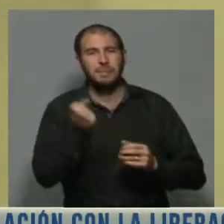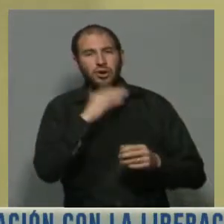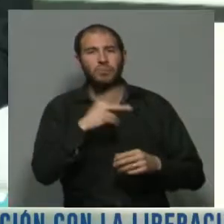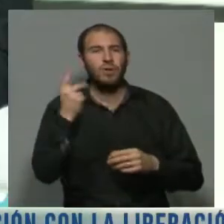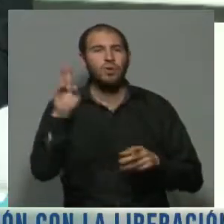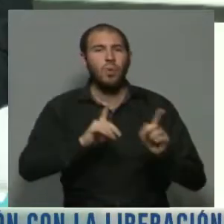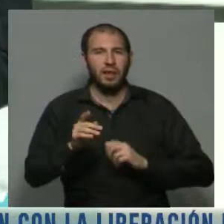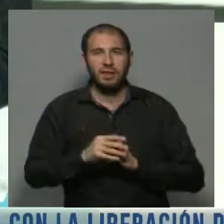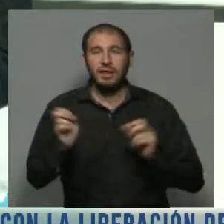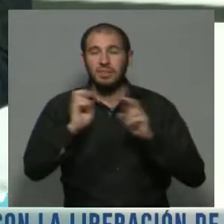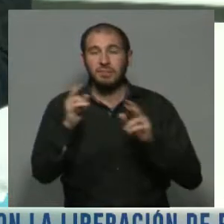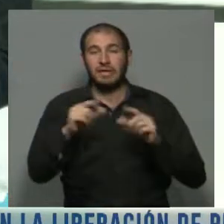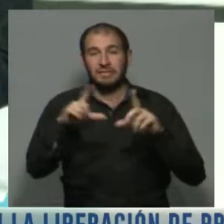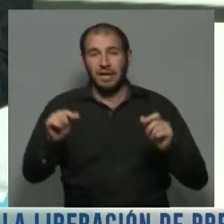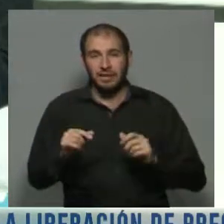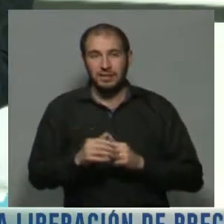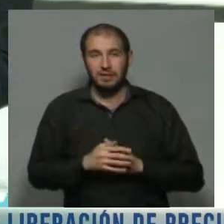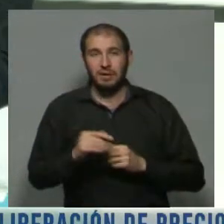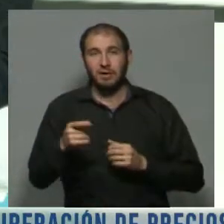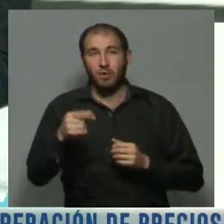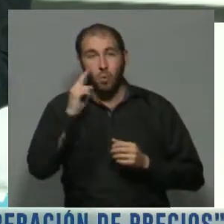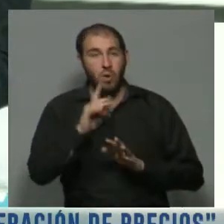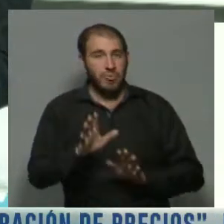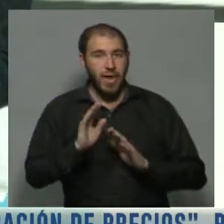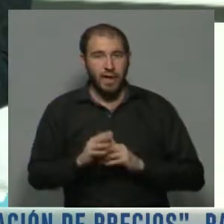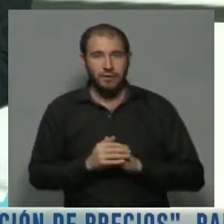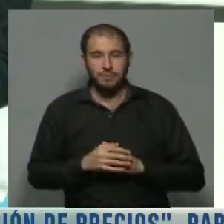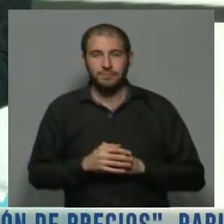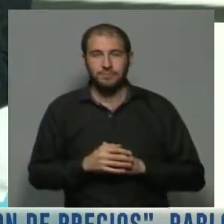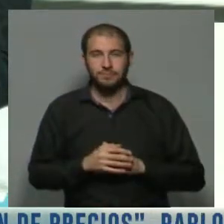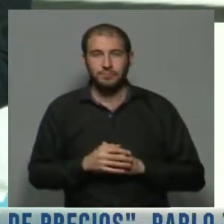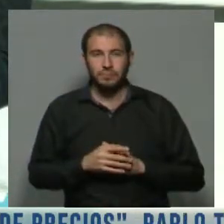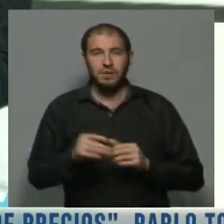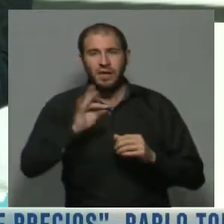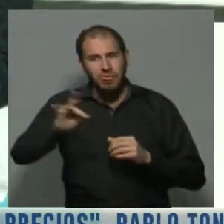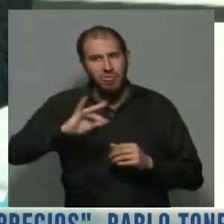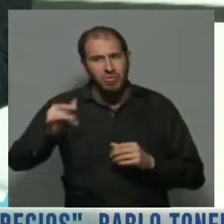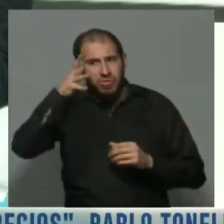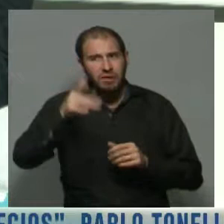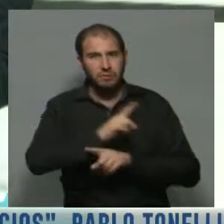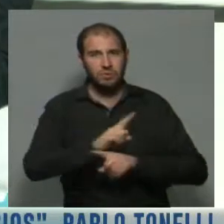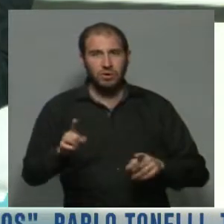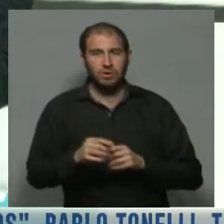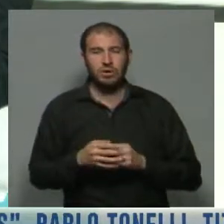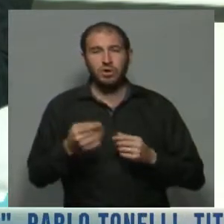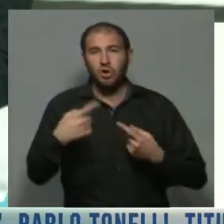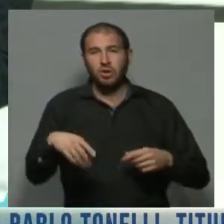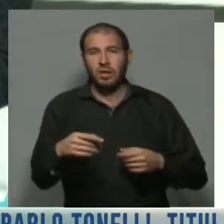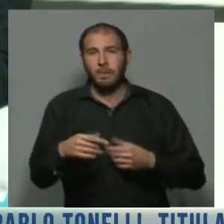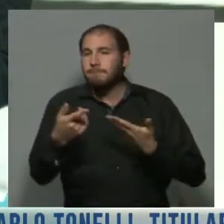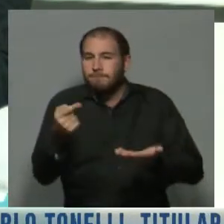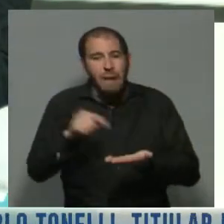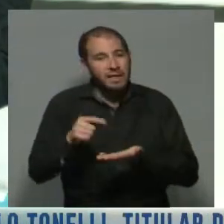no? Bueno, con respecto al tema de las tarjetas, ser lo más cauto posible, tratar de no endeudarse en demasía, comprar